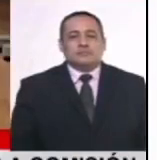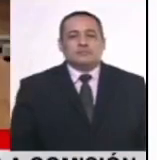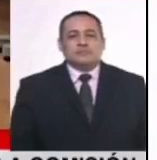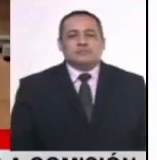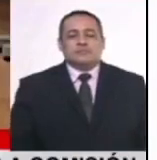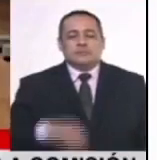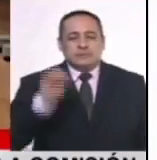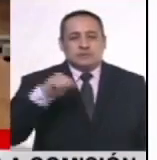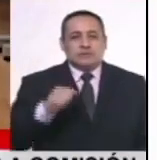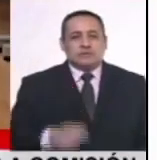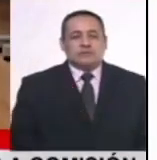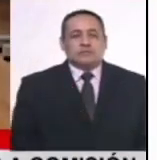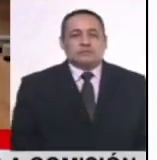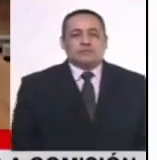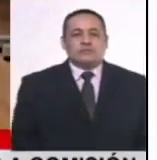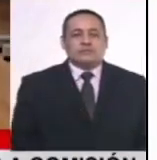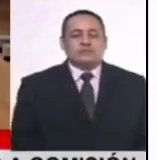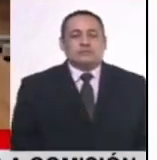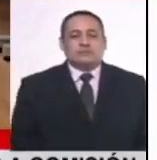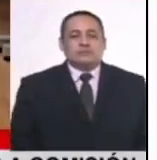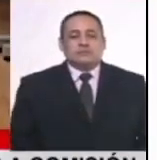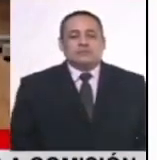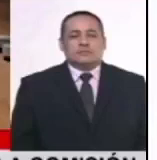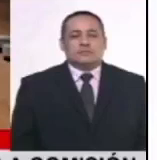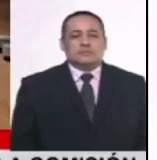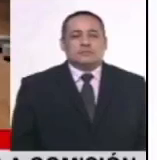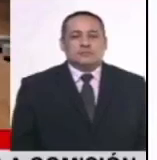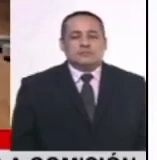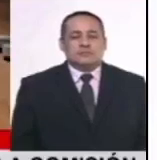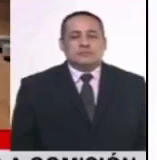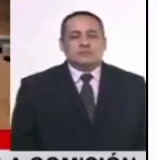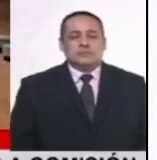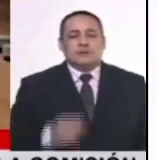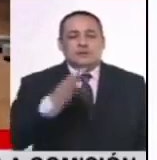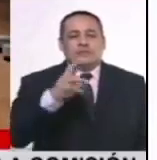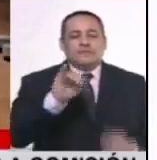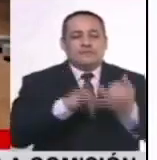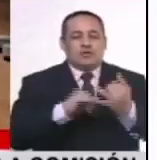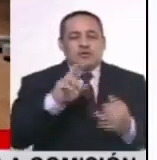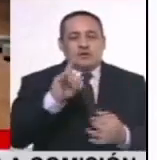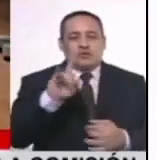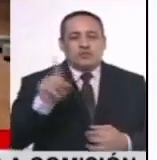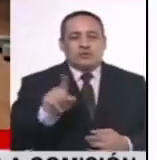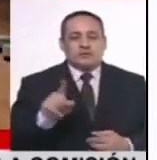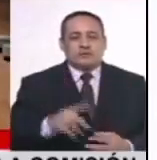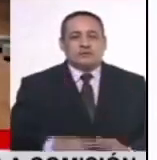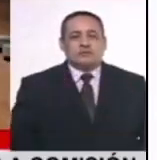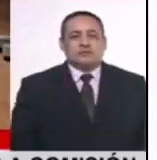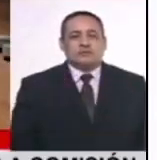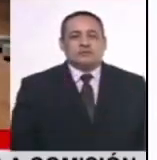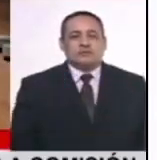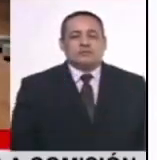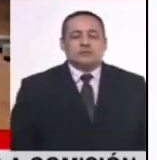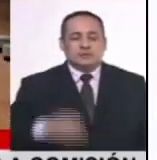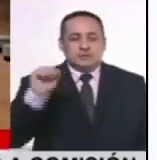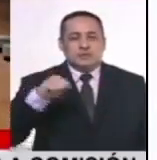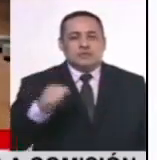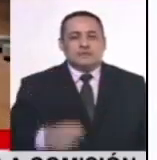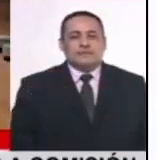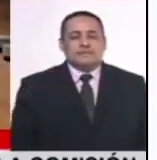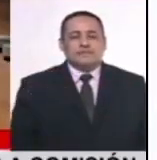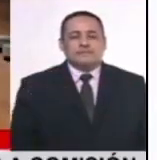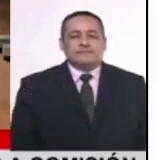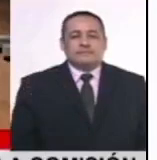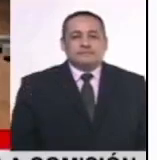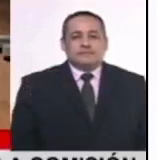Bustamante, a favor. Bustamante Donaire, sí. Flores Ruiz. Flores Ruiz, a favor.